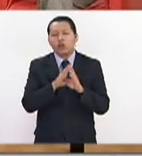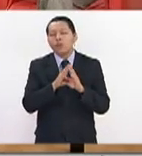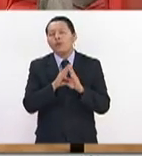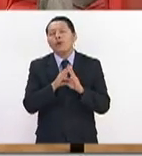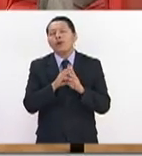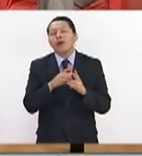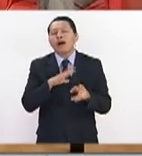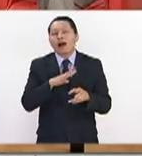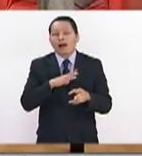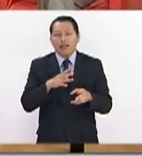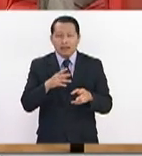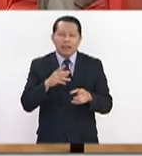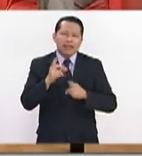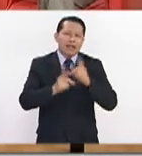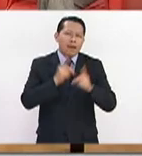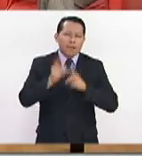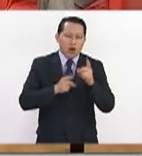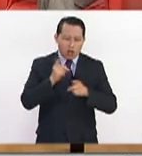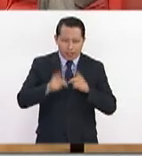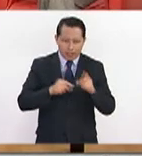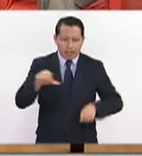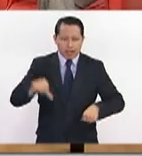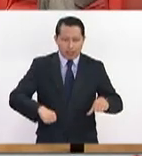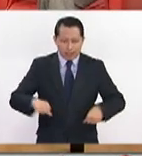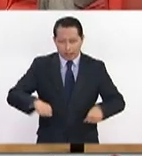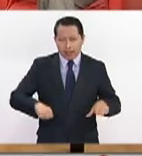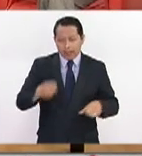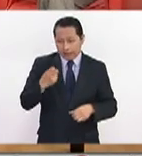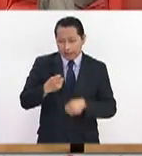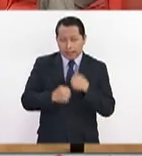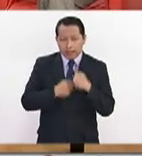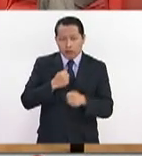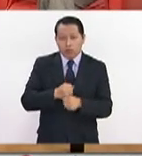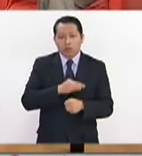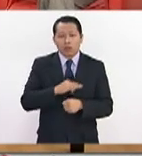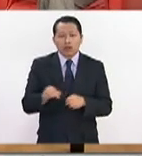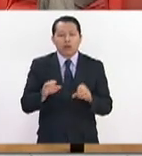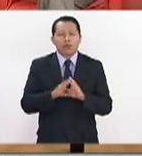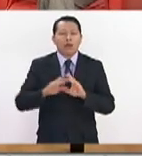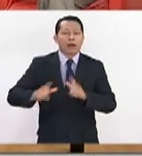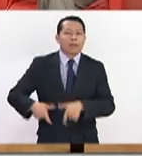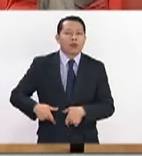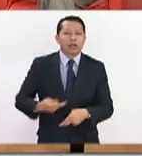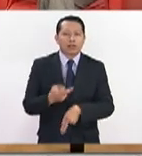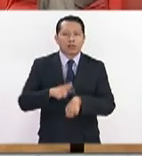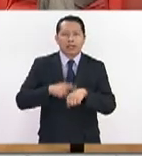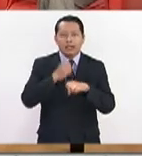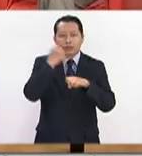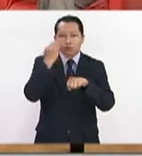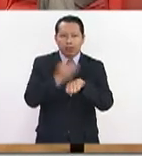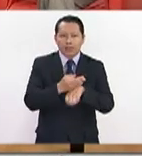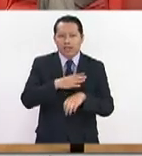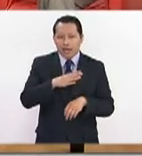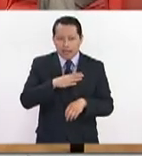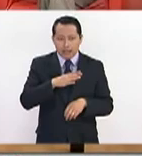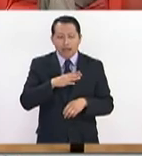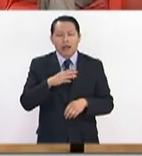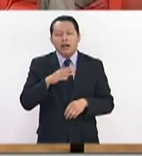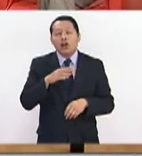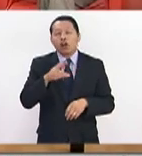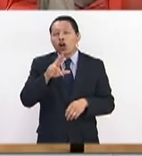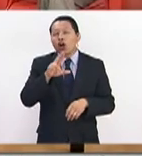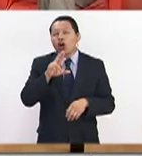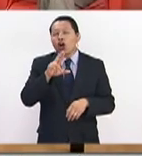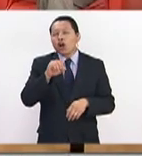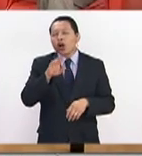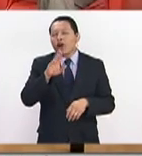desarrollo de actividades deportivas y este año hemos conseguido el Campeonato Nacional Estudiantil de Rugby Femenil.